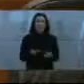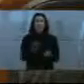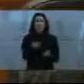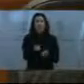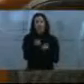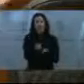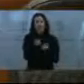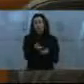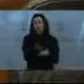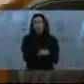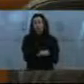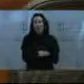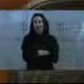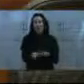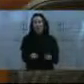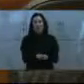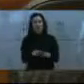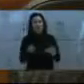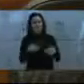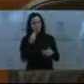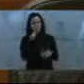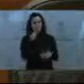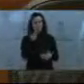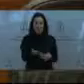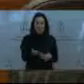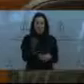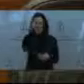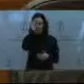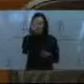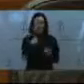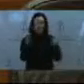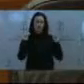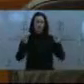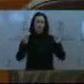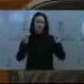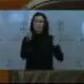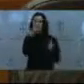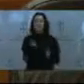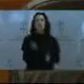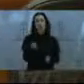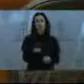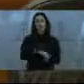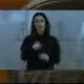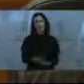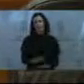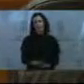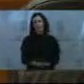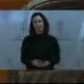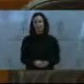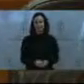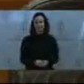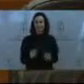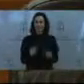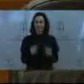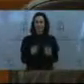mayor que las opiniones o que las valoraciones que pretendan ser triunfalistas. Vamos a continuar con la